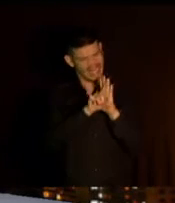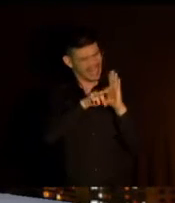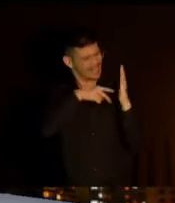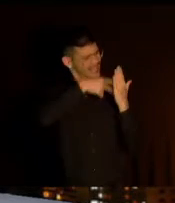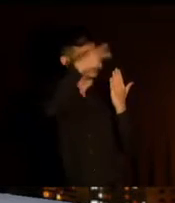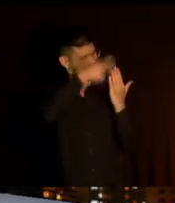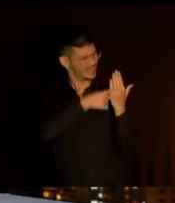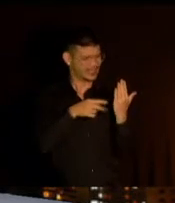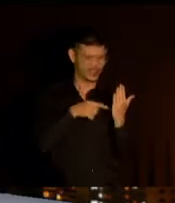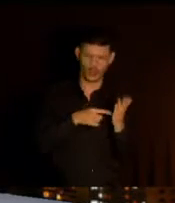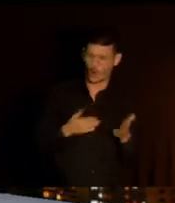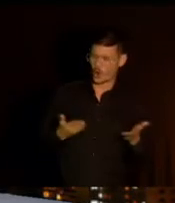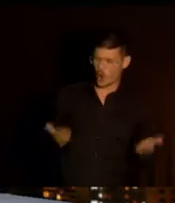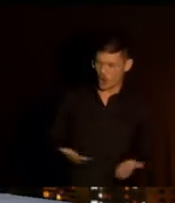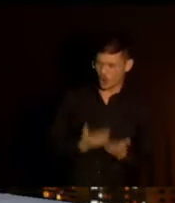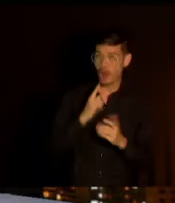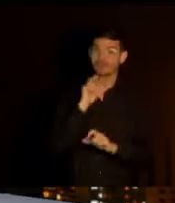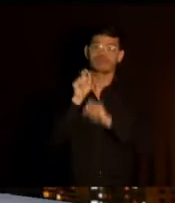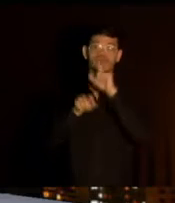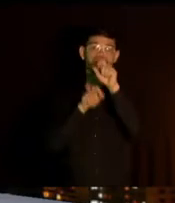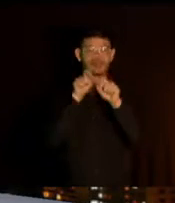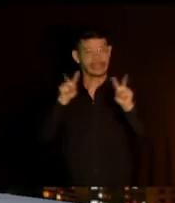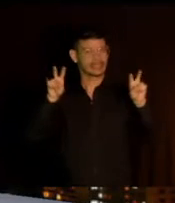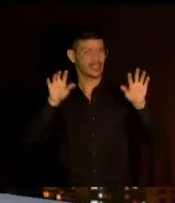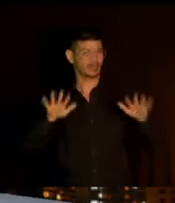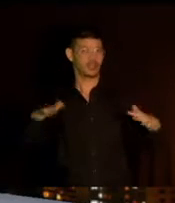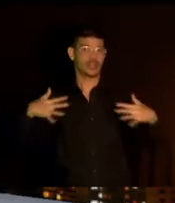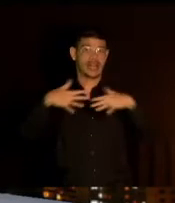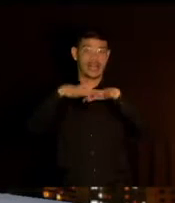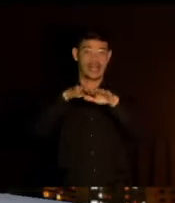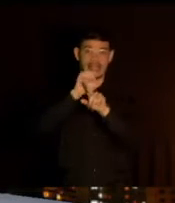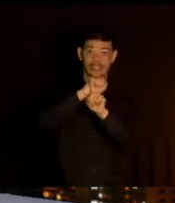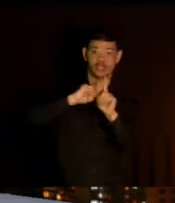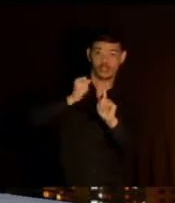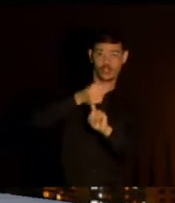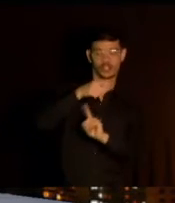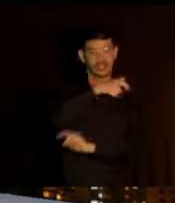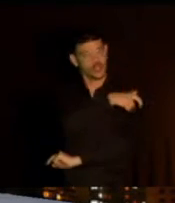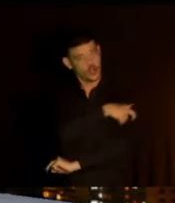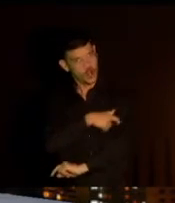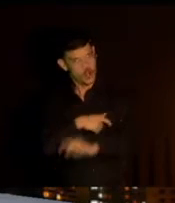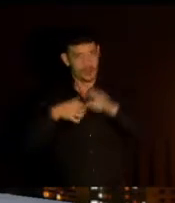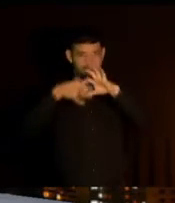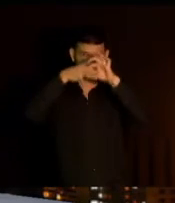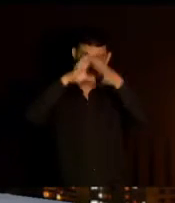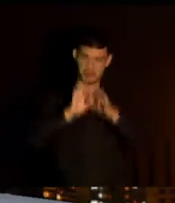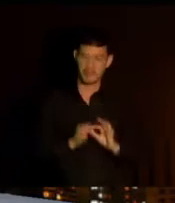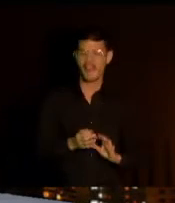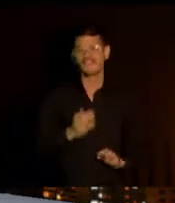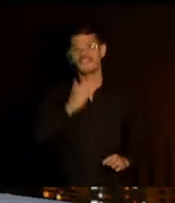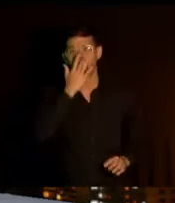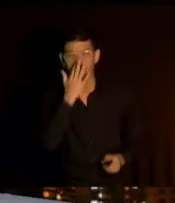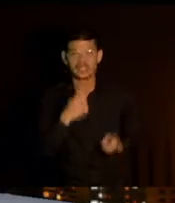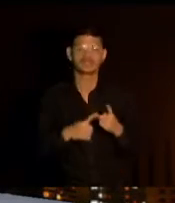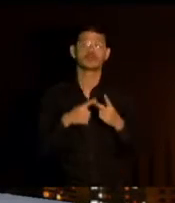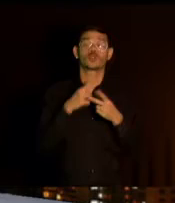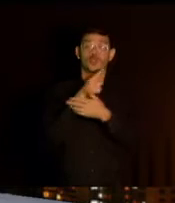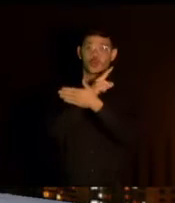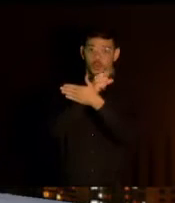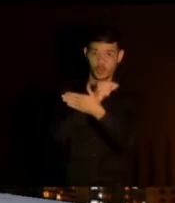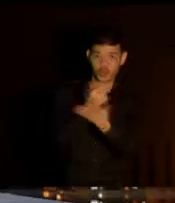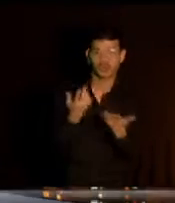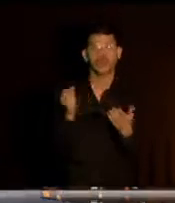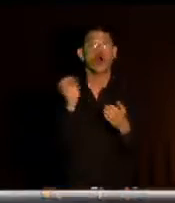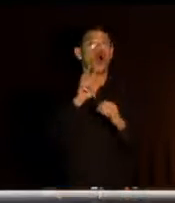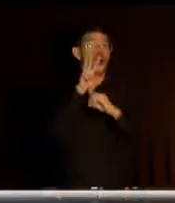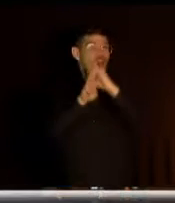a través de las redes sociales del Comité Paralímpico, al Facebook, el Twitter, a Instagram, Col